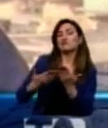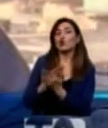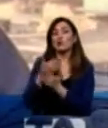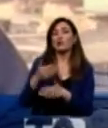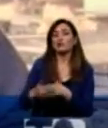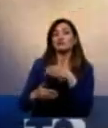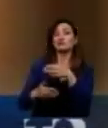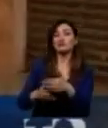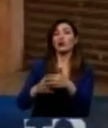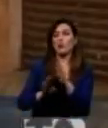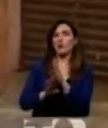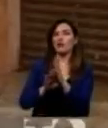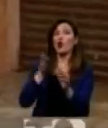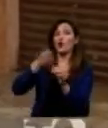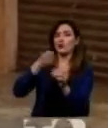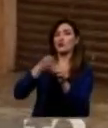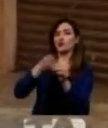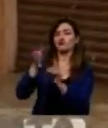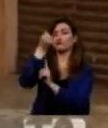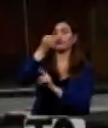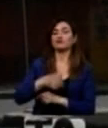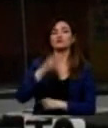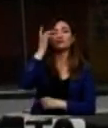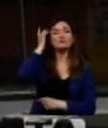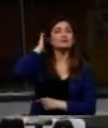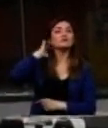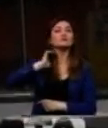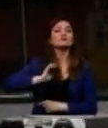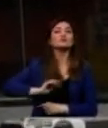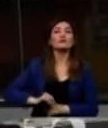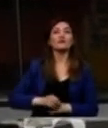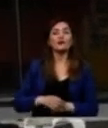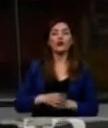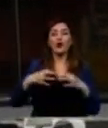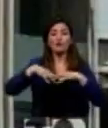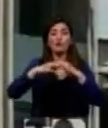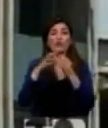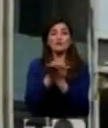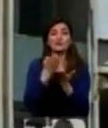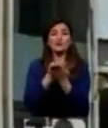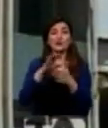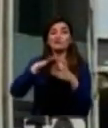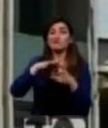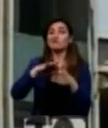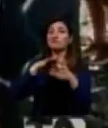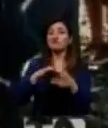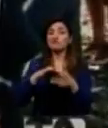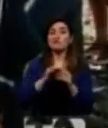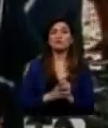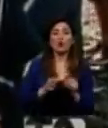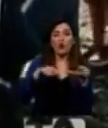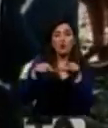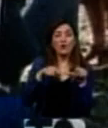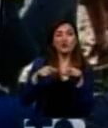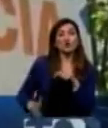está encaminada a eso. Sin embargo, la reactivación económica es solo uno de los pendientes en materia de reconstrucción. Localidades